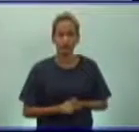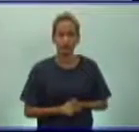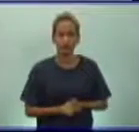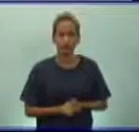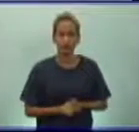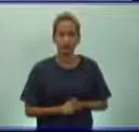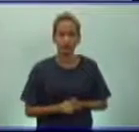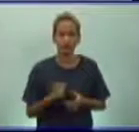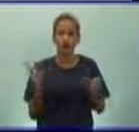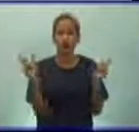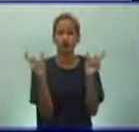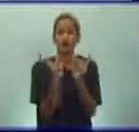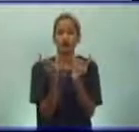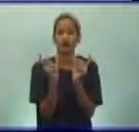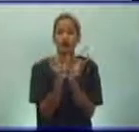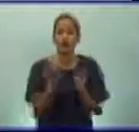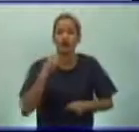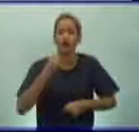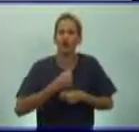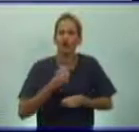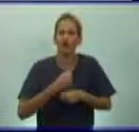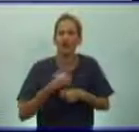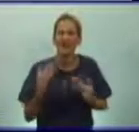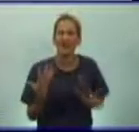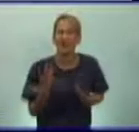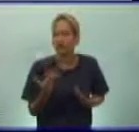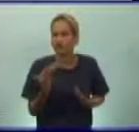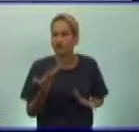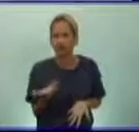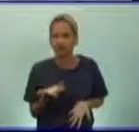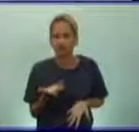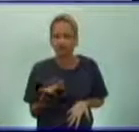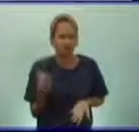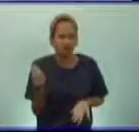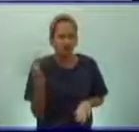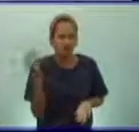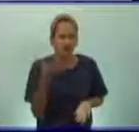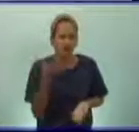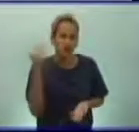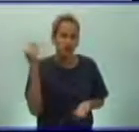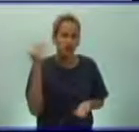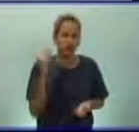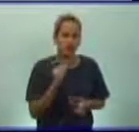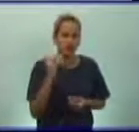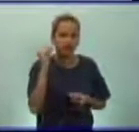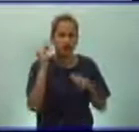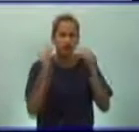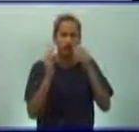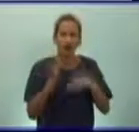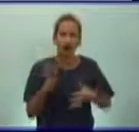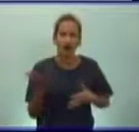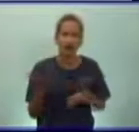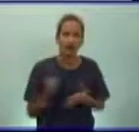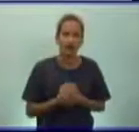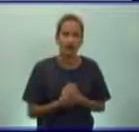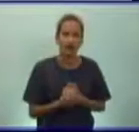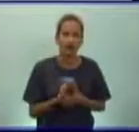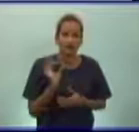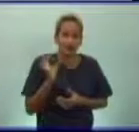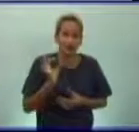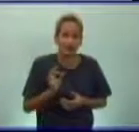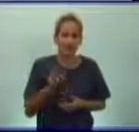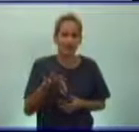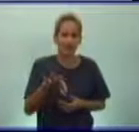Un sinónimo de laboriosa es... Bueno, si piensan un poquito rápido, seguro seleccionan,